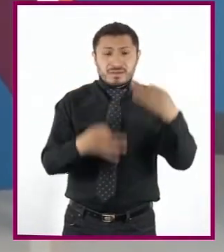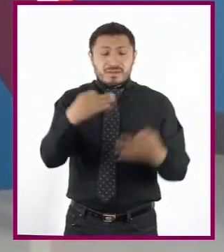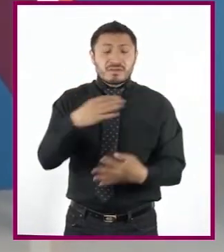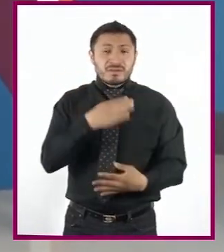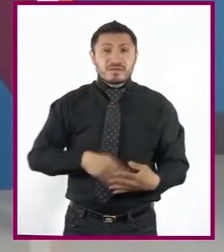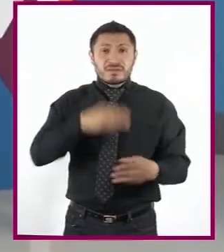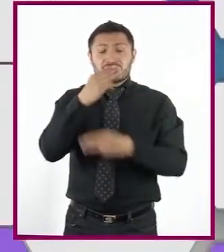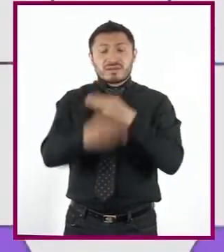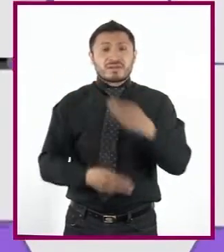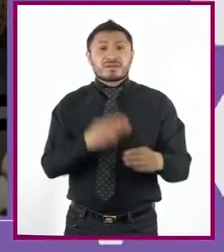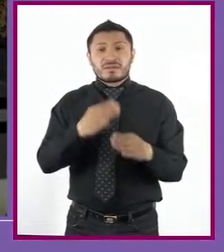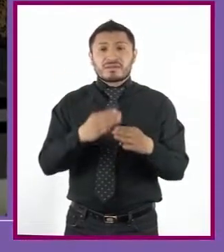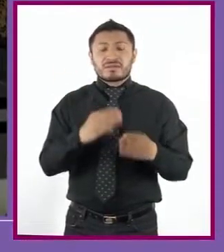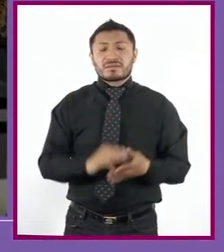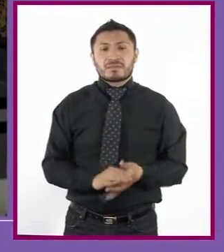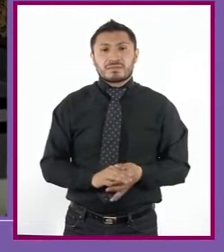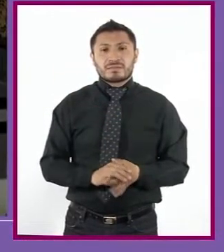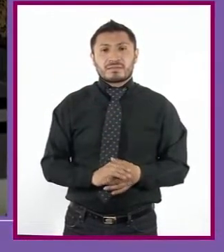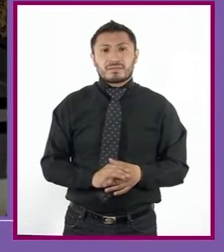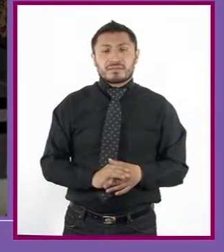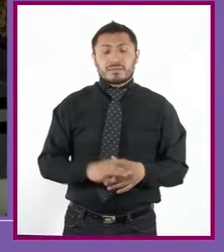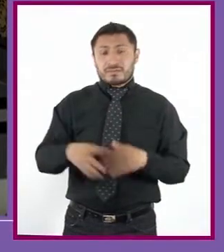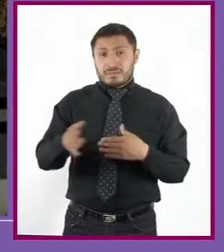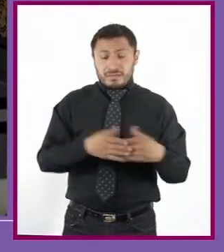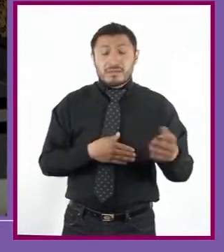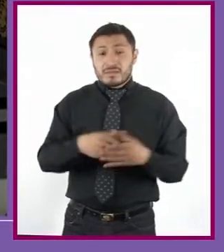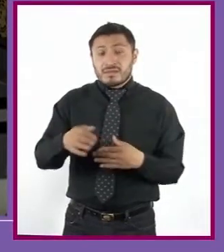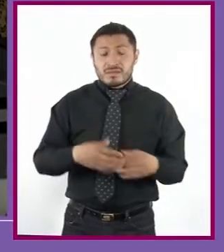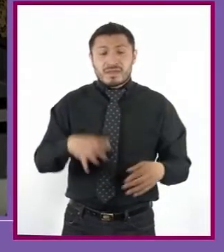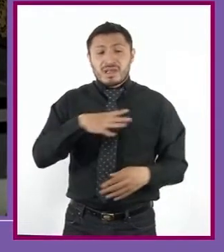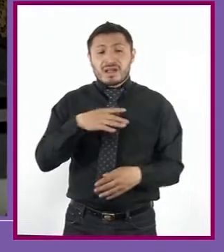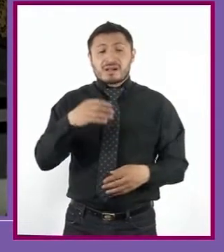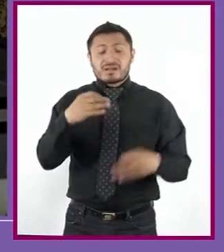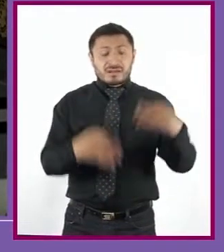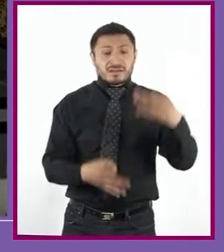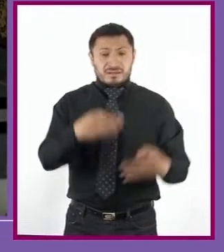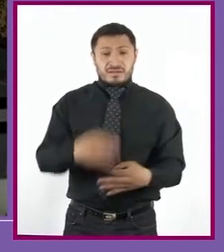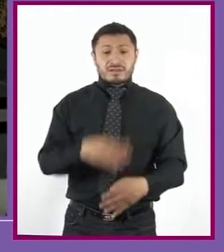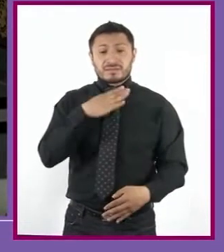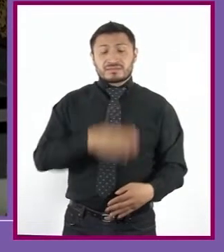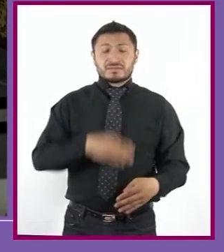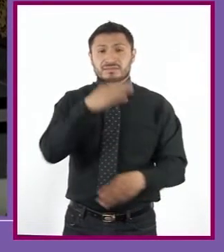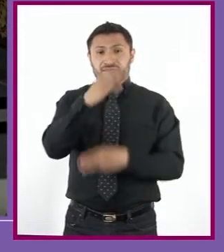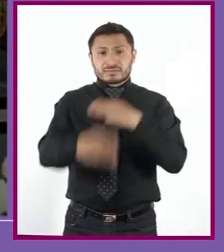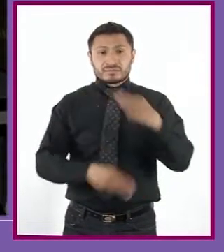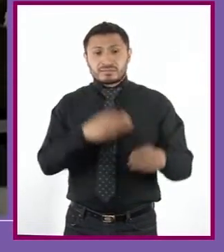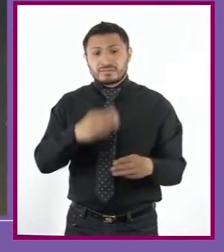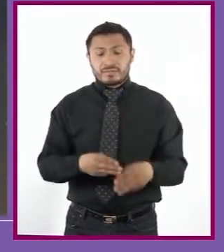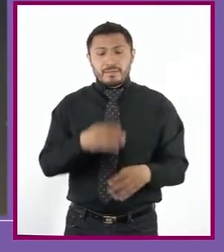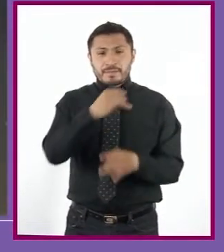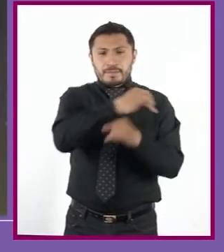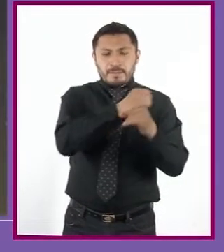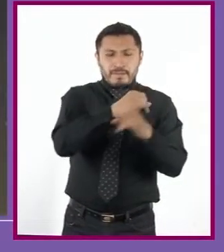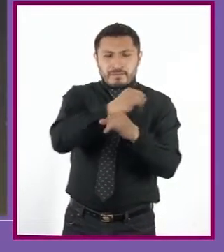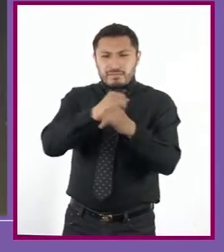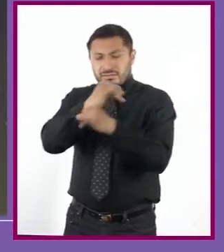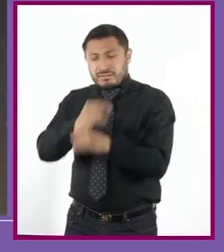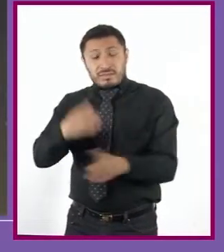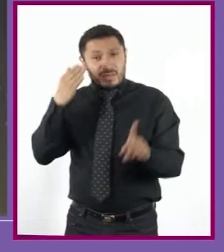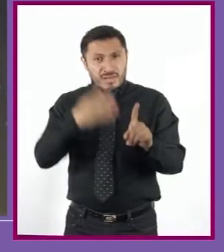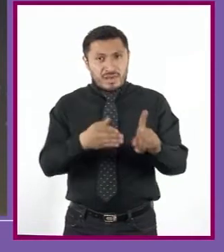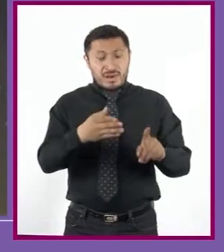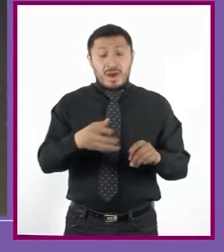en el mundo. En la actualidad, existe un tribunal de justicia en el mundo que se dedica a investigar y, en su